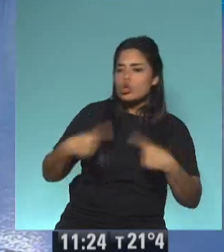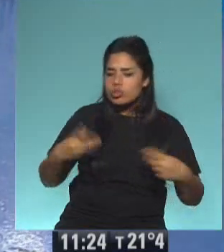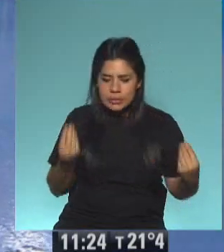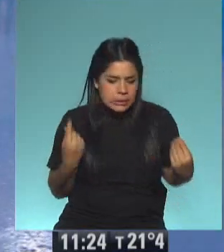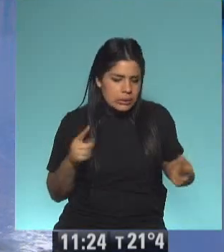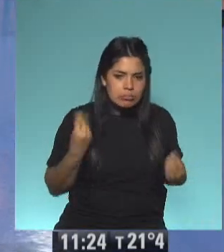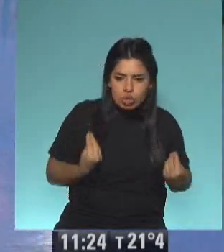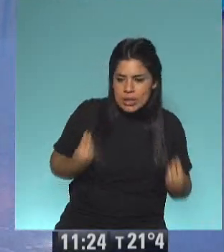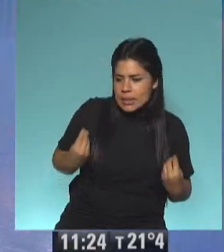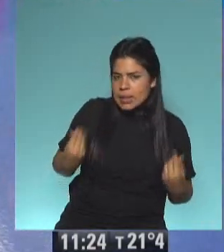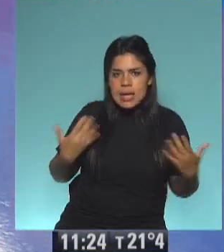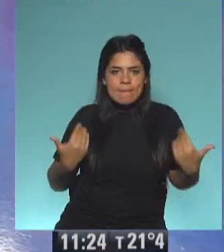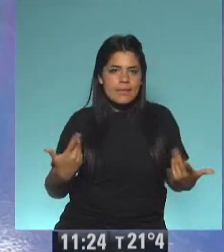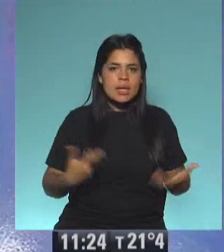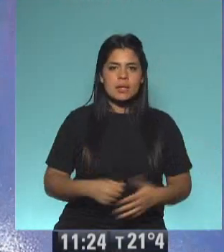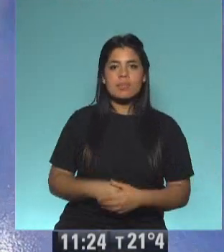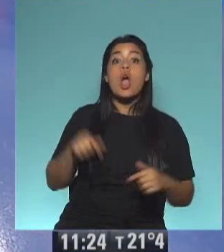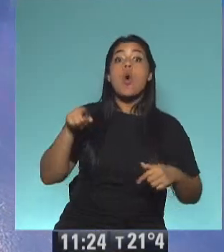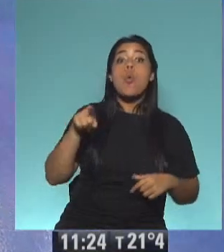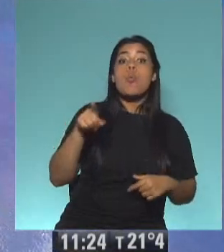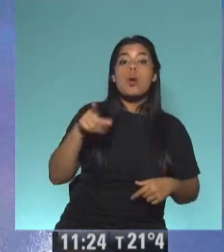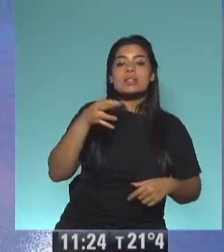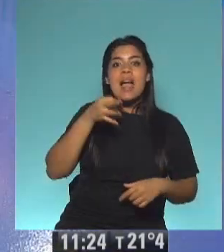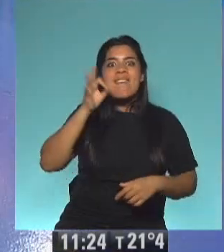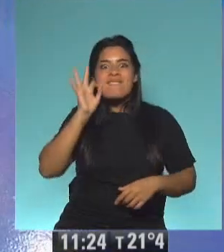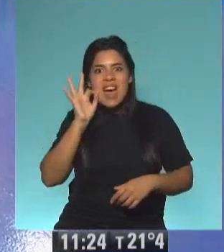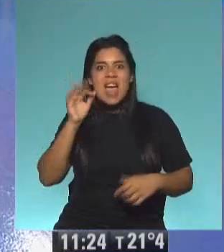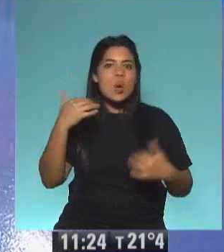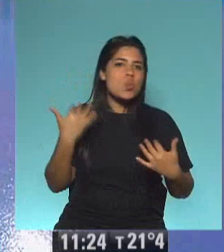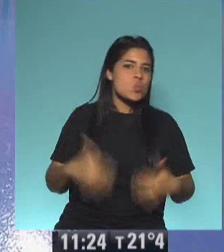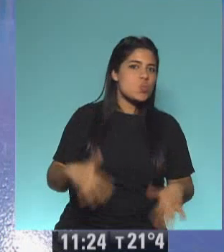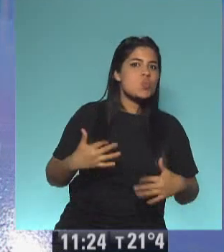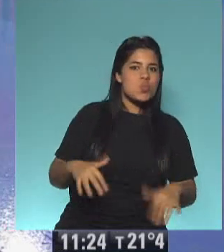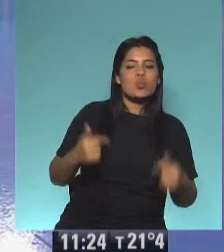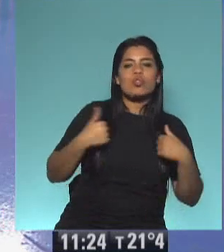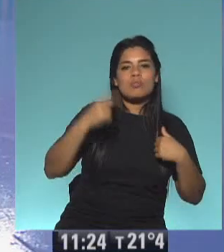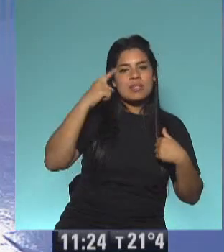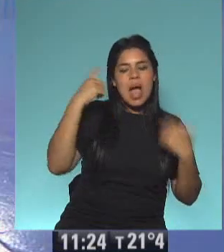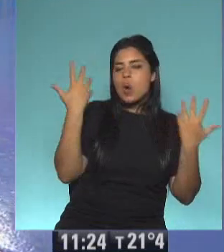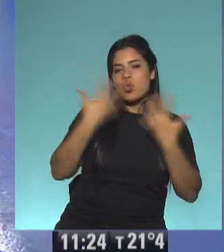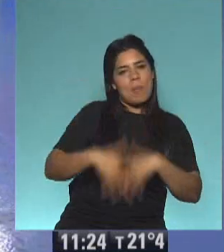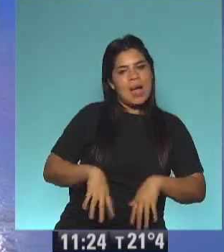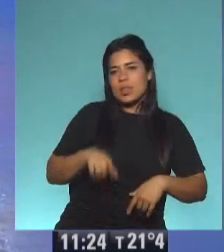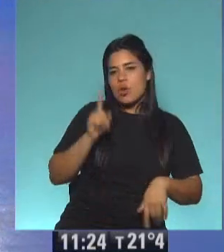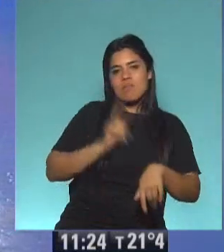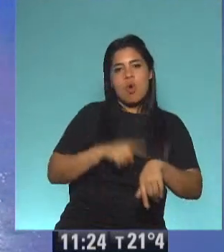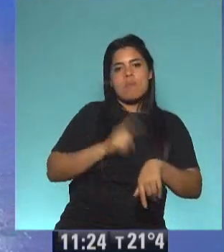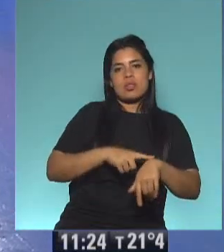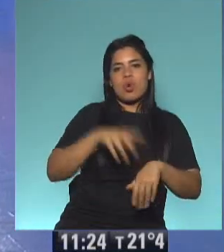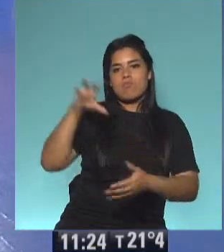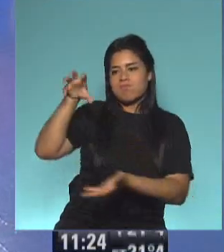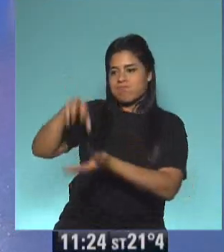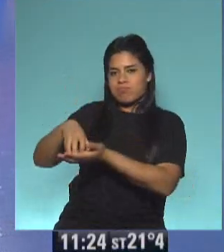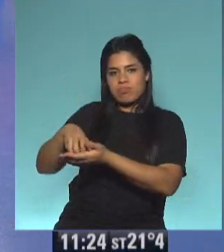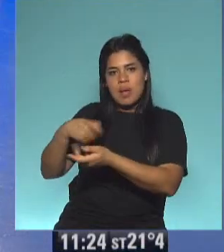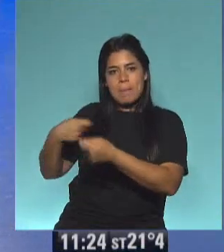¿Qué puede ser? Esta, vos dijiste el café, sí. Mauri, y yo pensé inmediatamente cuando vas a la panadería y está